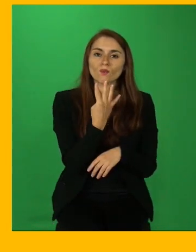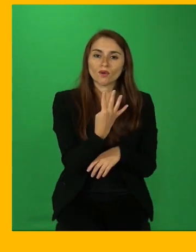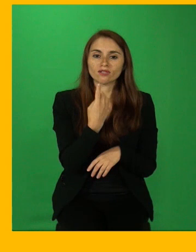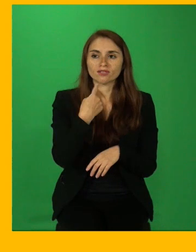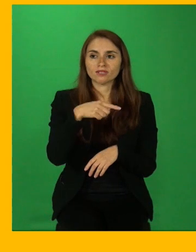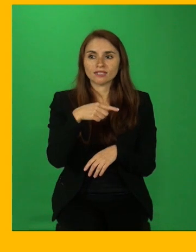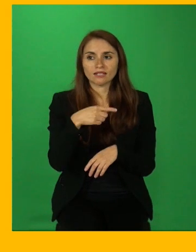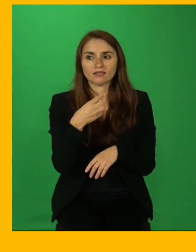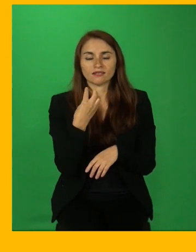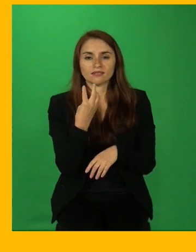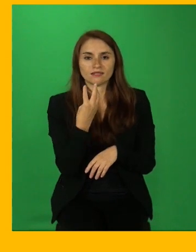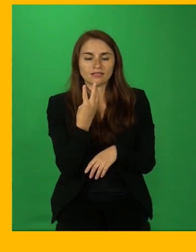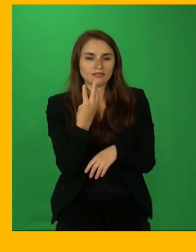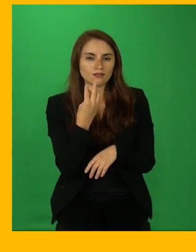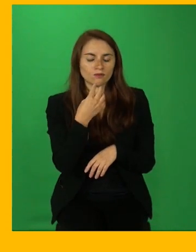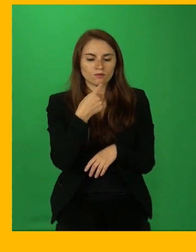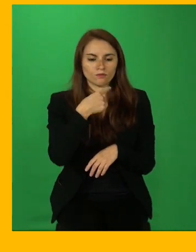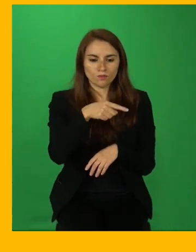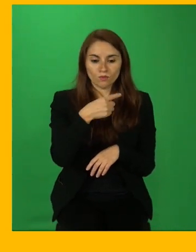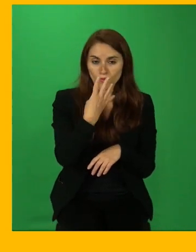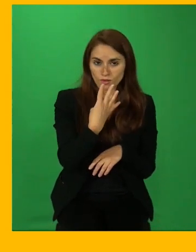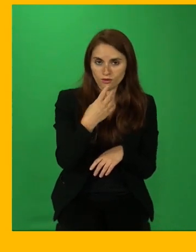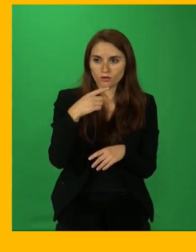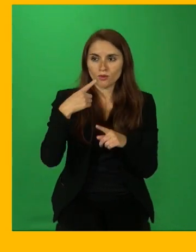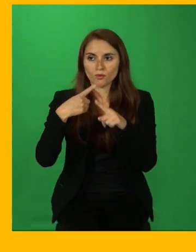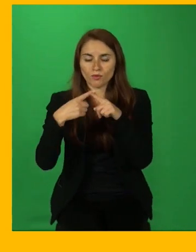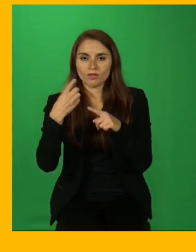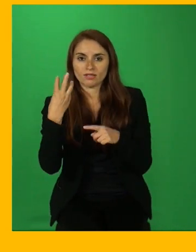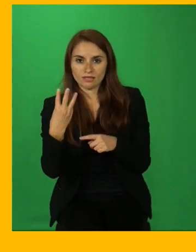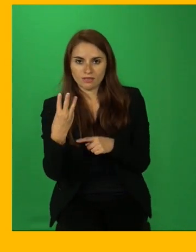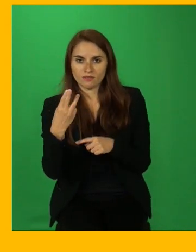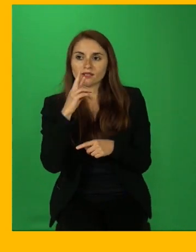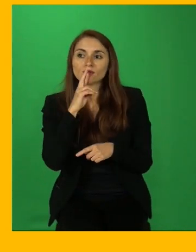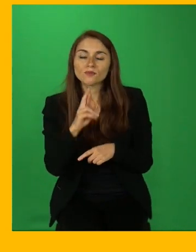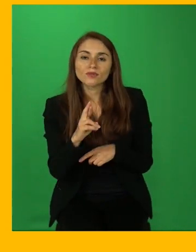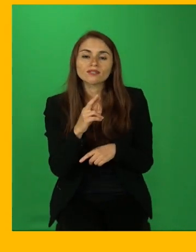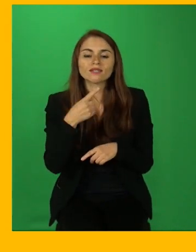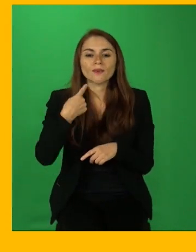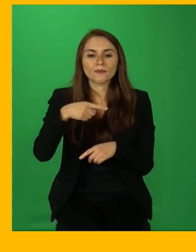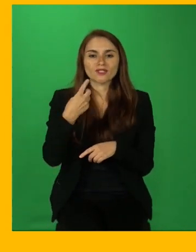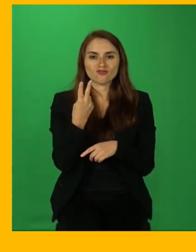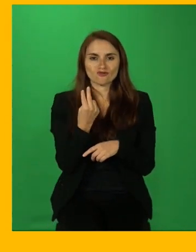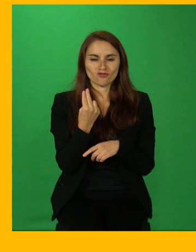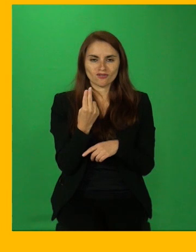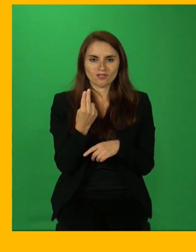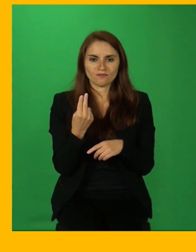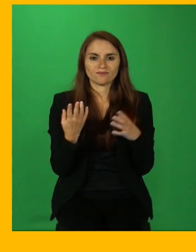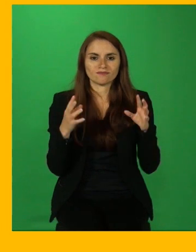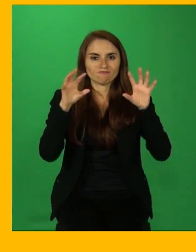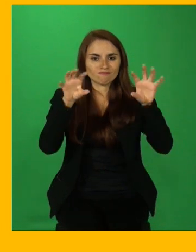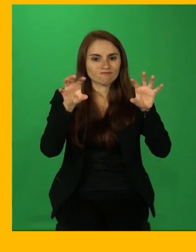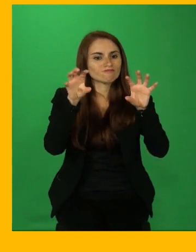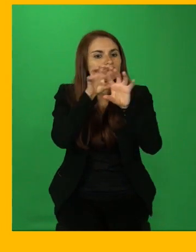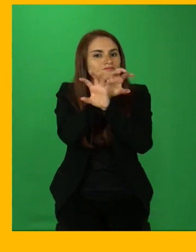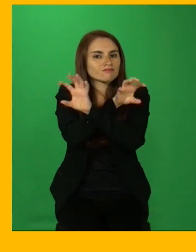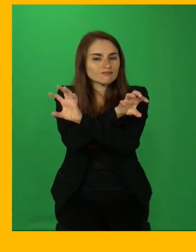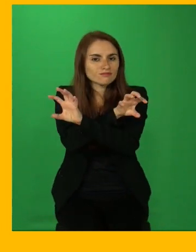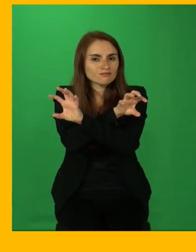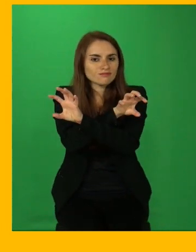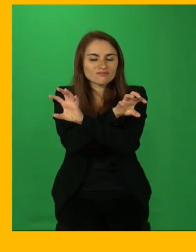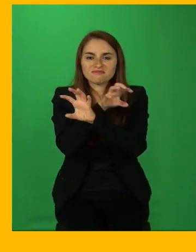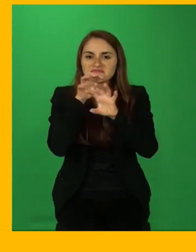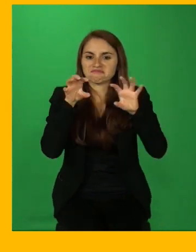es 12 negativos a eso se refiere que si tú inviertes el orden de los factores el